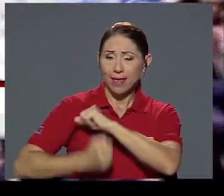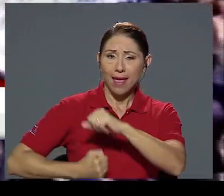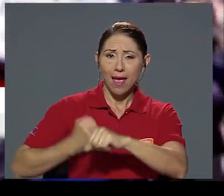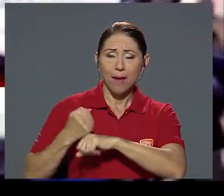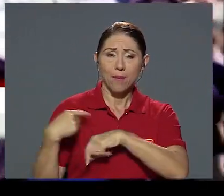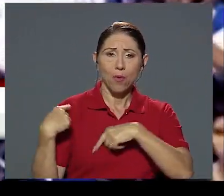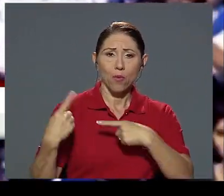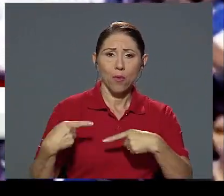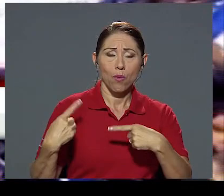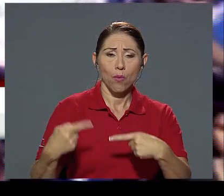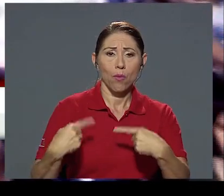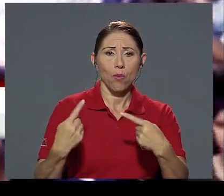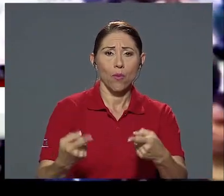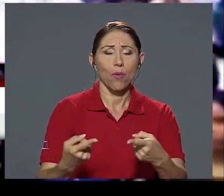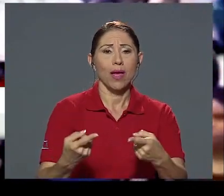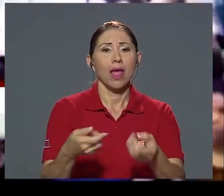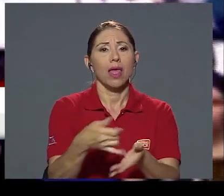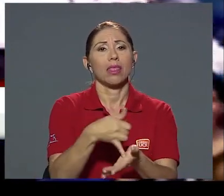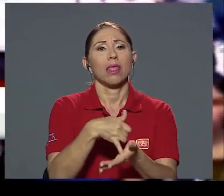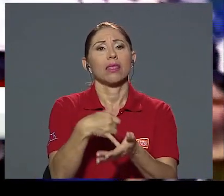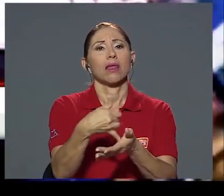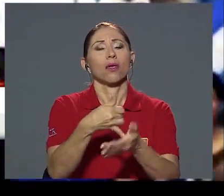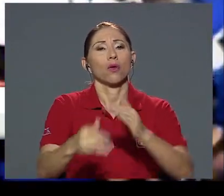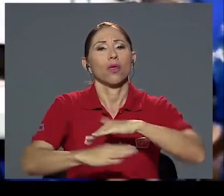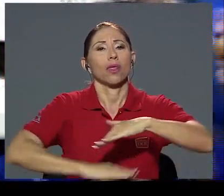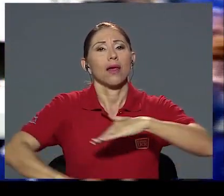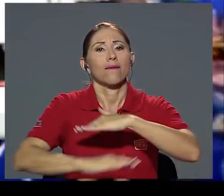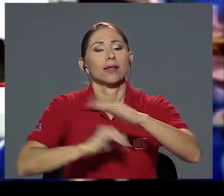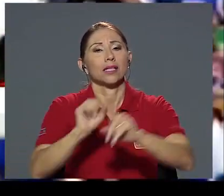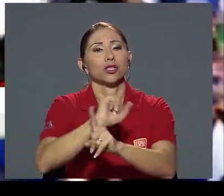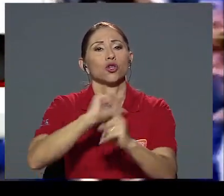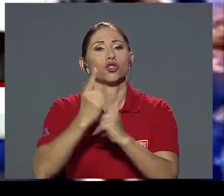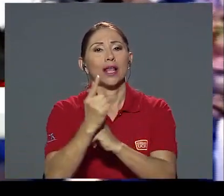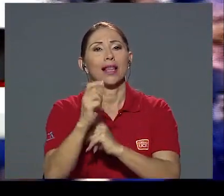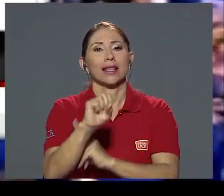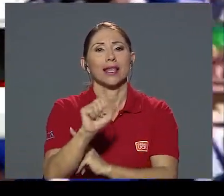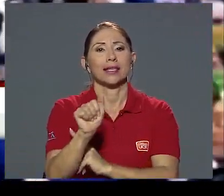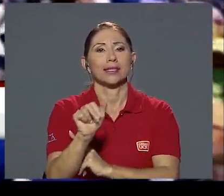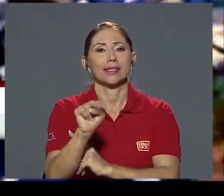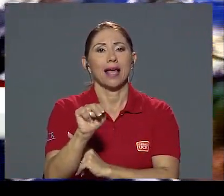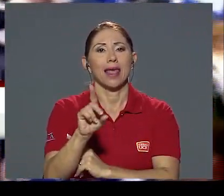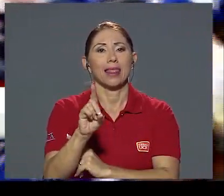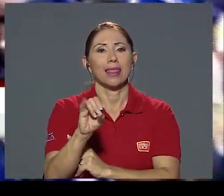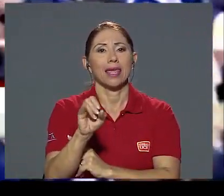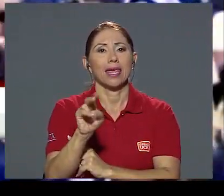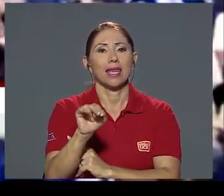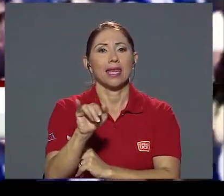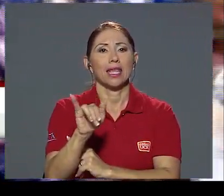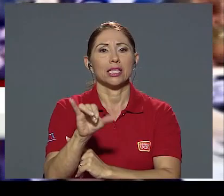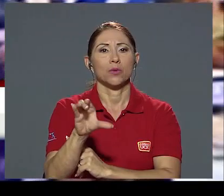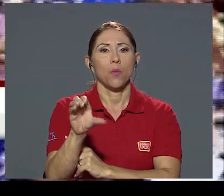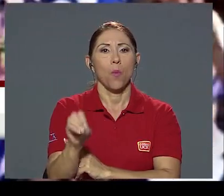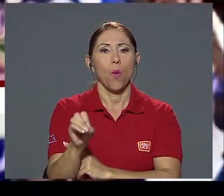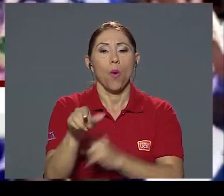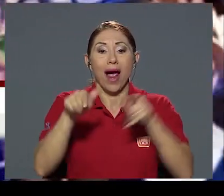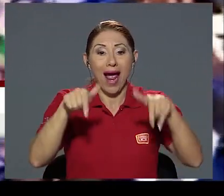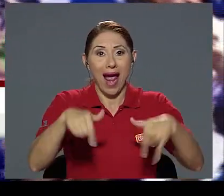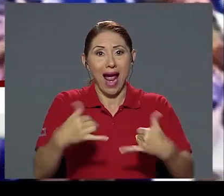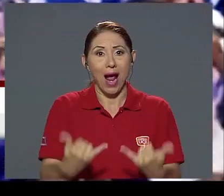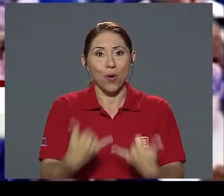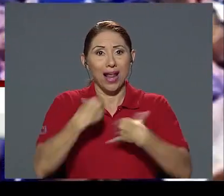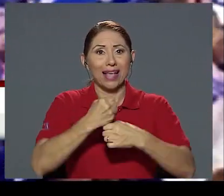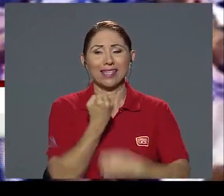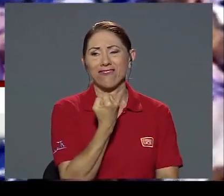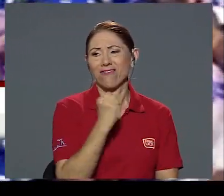tiempo, el deterioro de lo que podríamos llamar la base social del sandinismo, genera hoy una resistencia muy marcada en